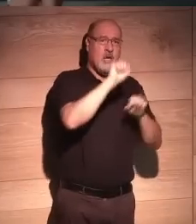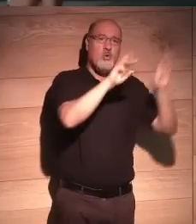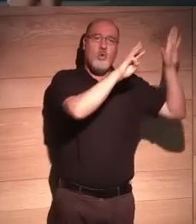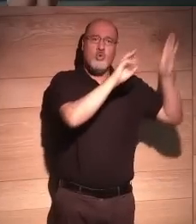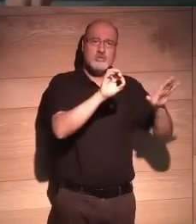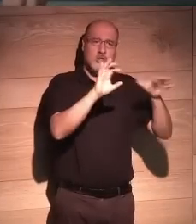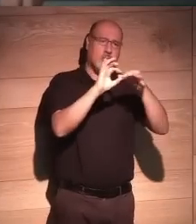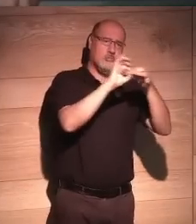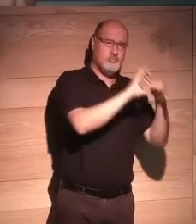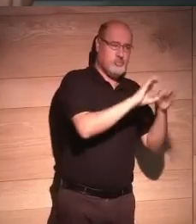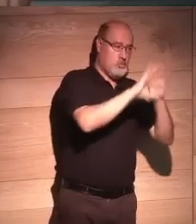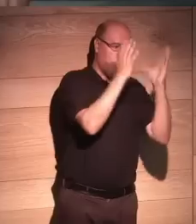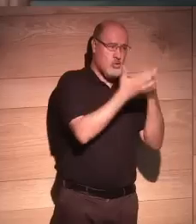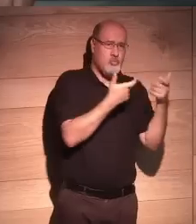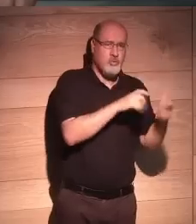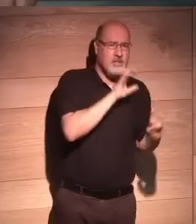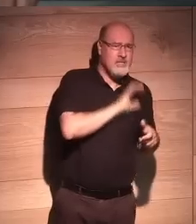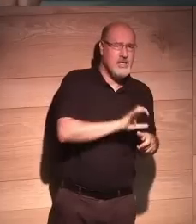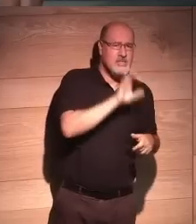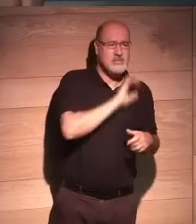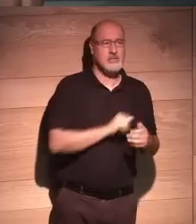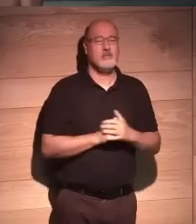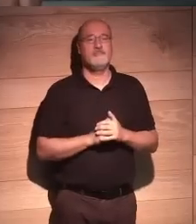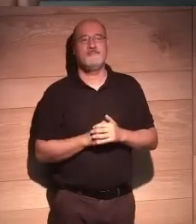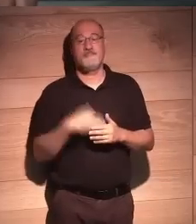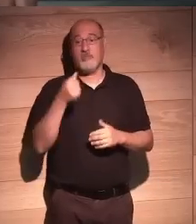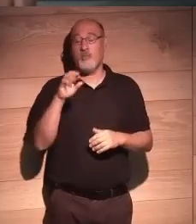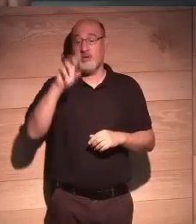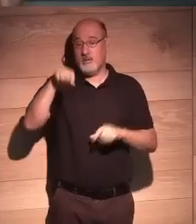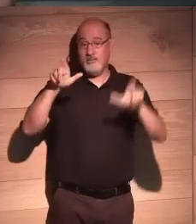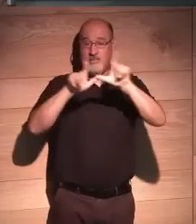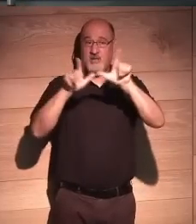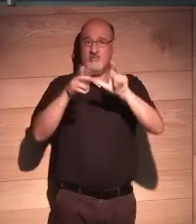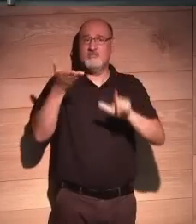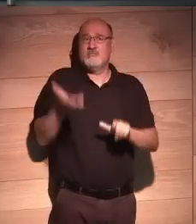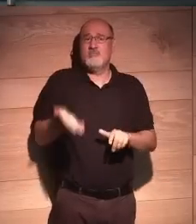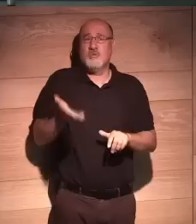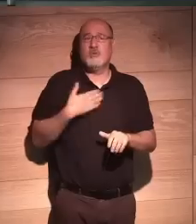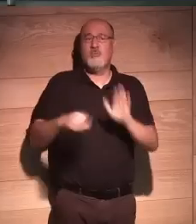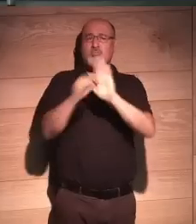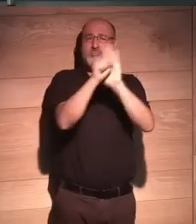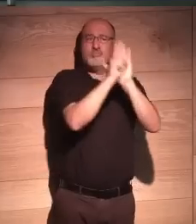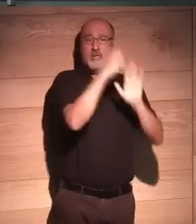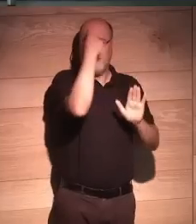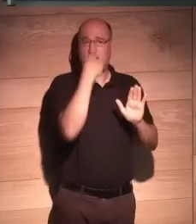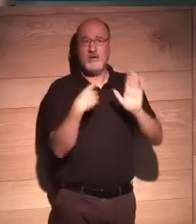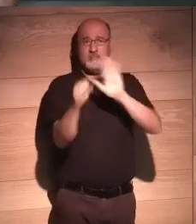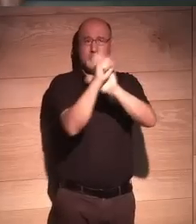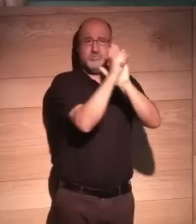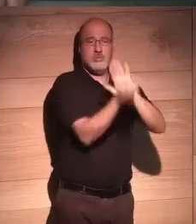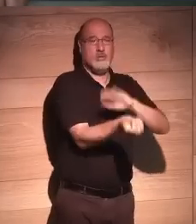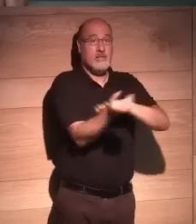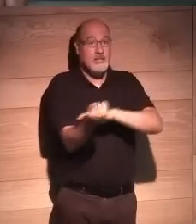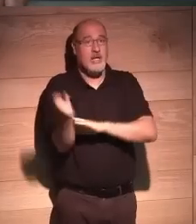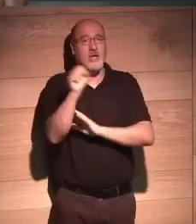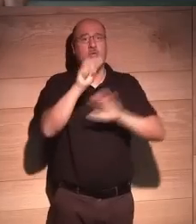porque además es un universo muy interesante. O sea, no sé, Borja, si Sí, si y en estás de acuerdo. televisión es muy importante la iconografía, crear iconografía. Y